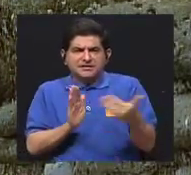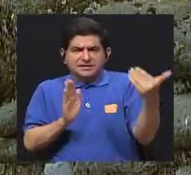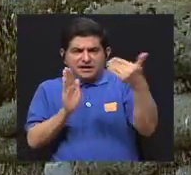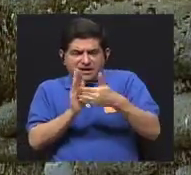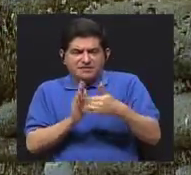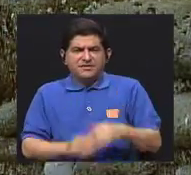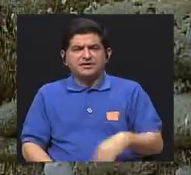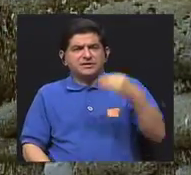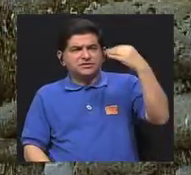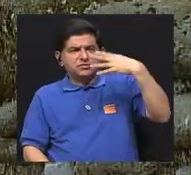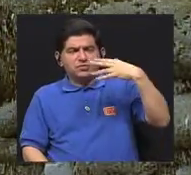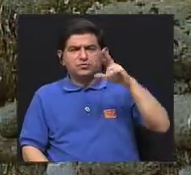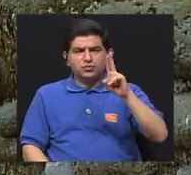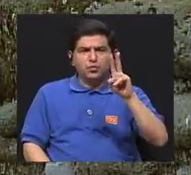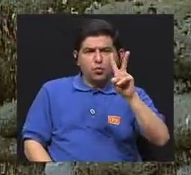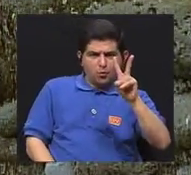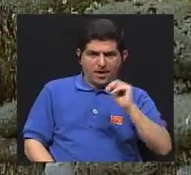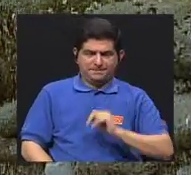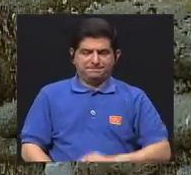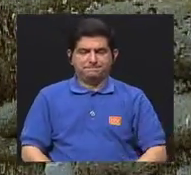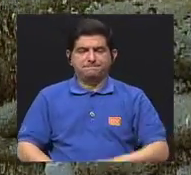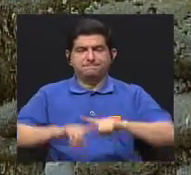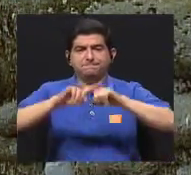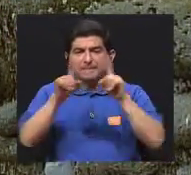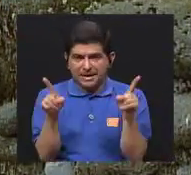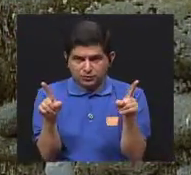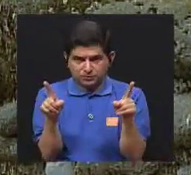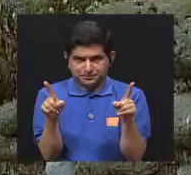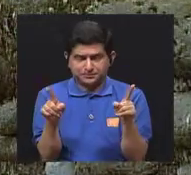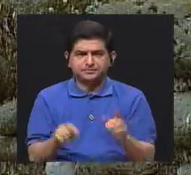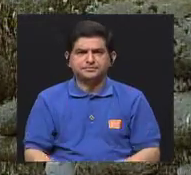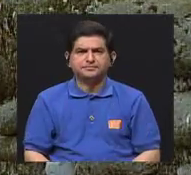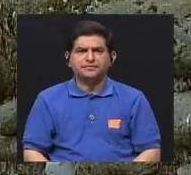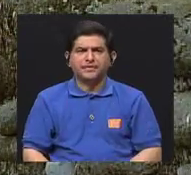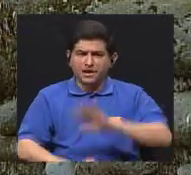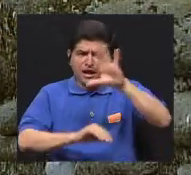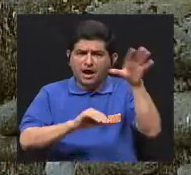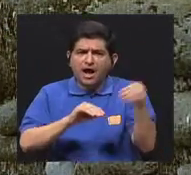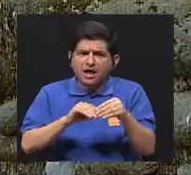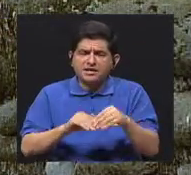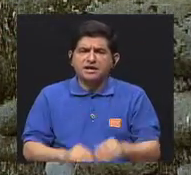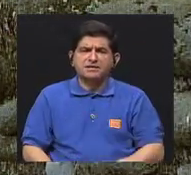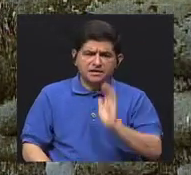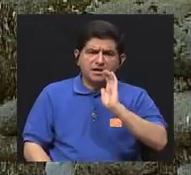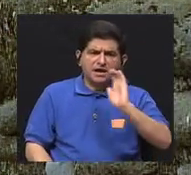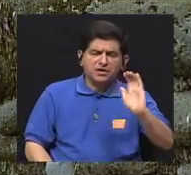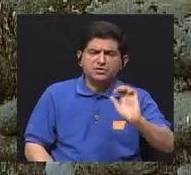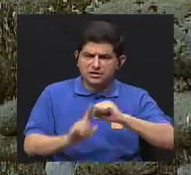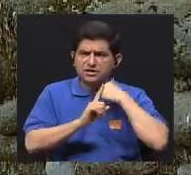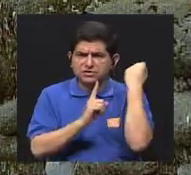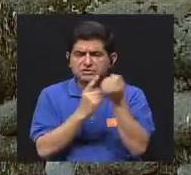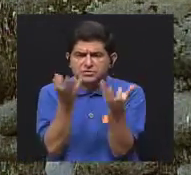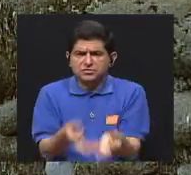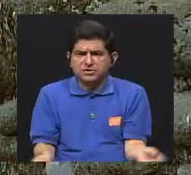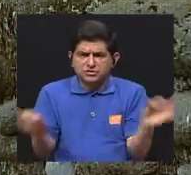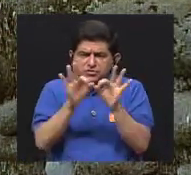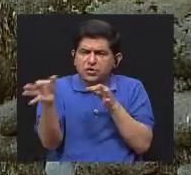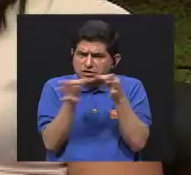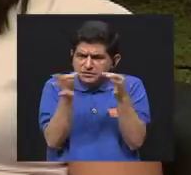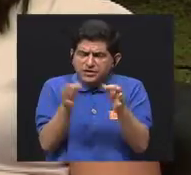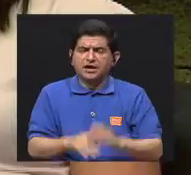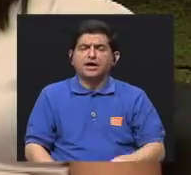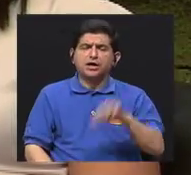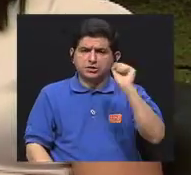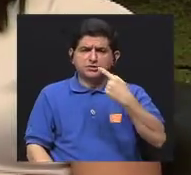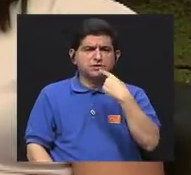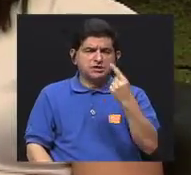de la luz ultravioleta, pero hay más, ¿verdad? Hay más con los niños y que sería importante pues ampliar. Claro,